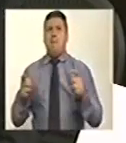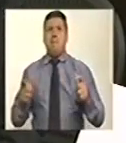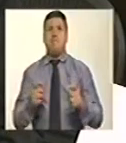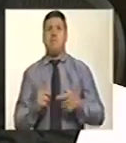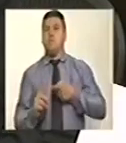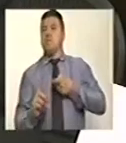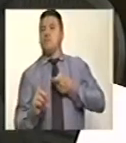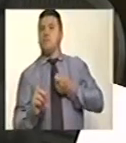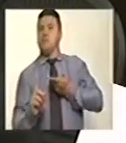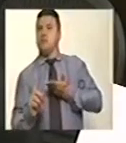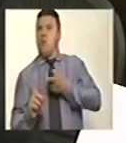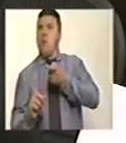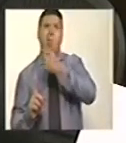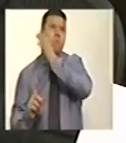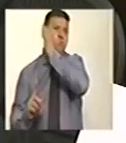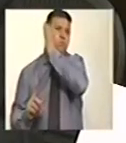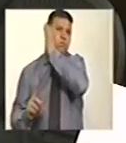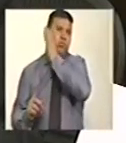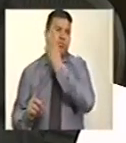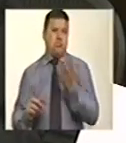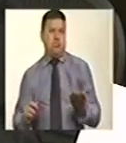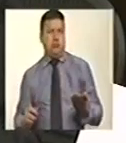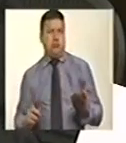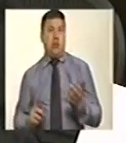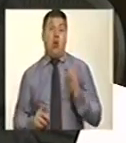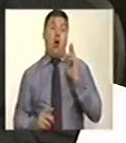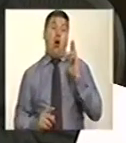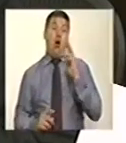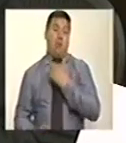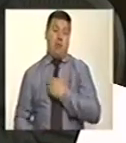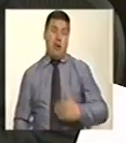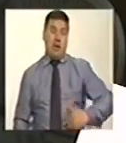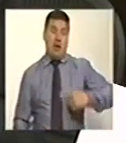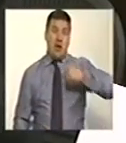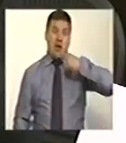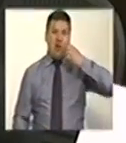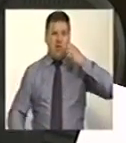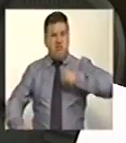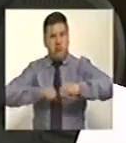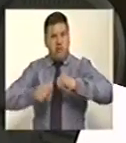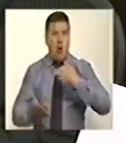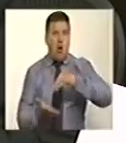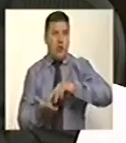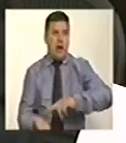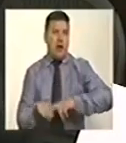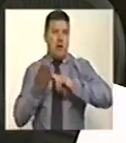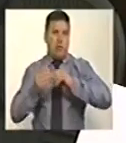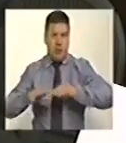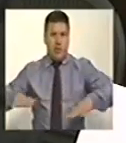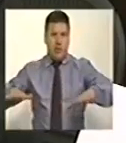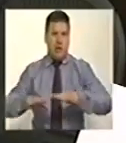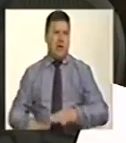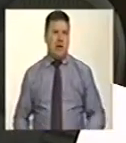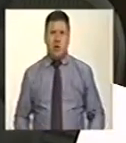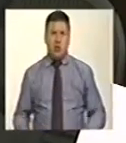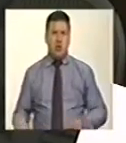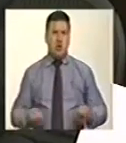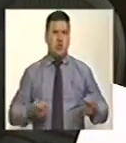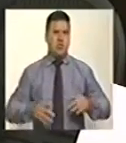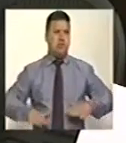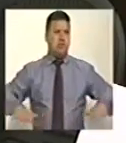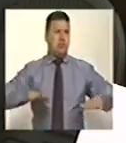extorsión que esperamos la pueda remontar el gobierno Duque. Un dominio terrorista